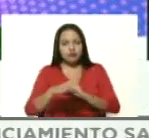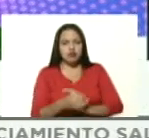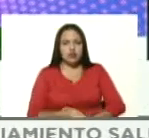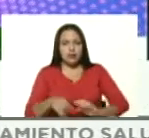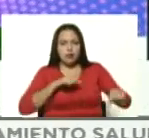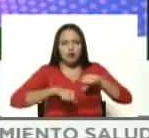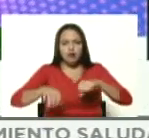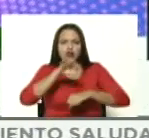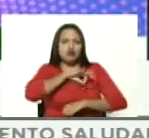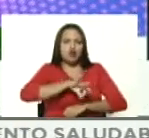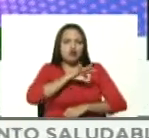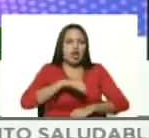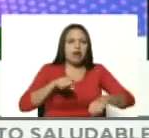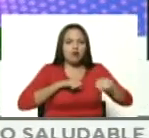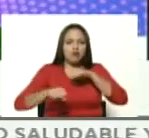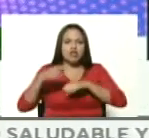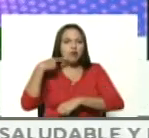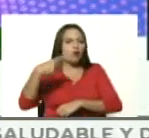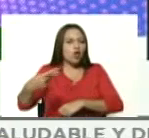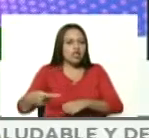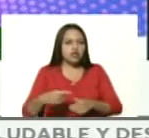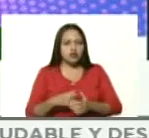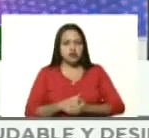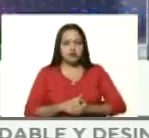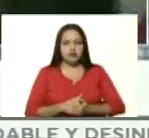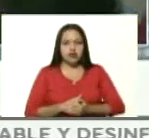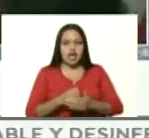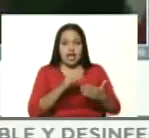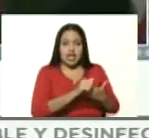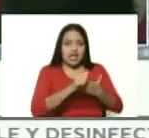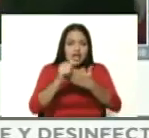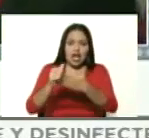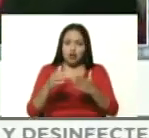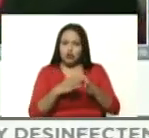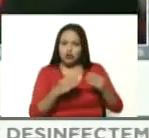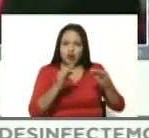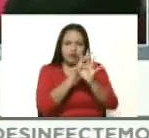movimientos sociales, movimientos políticos, liderazgos de todo tipo,